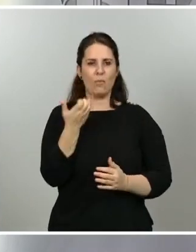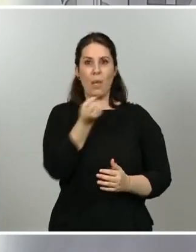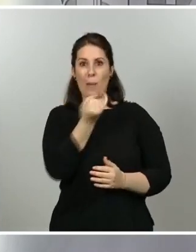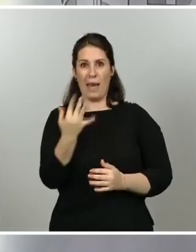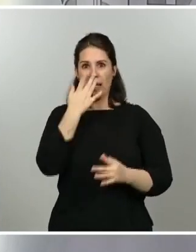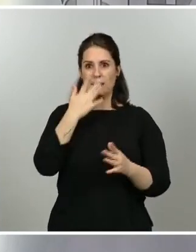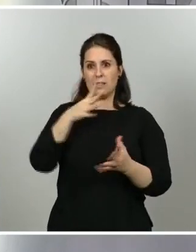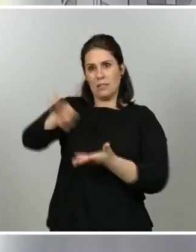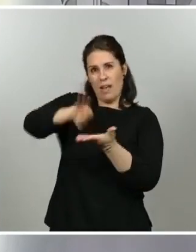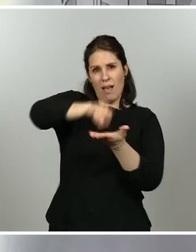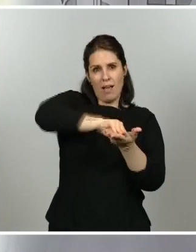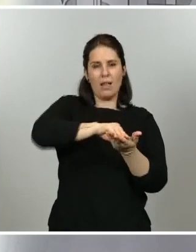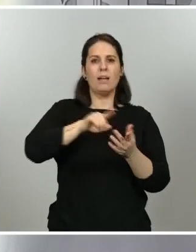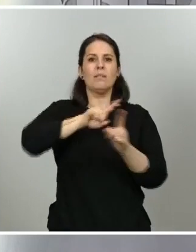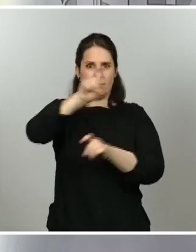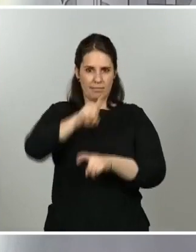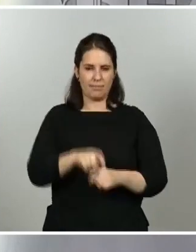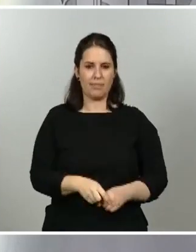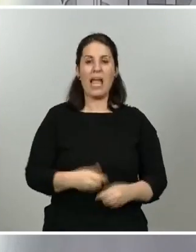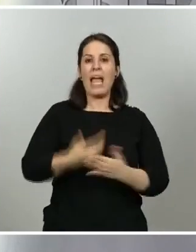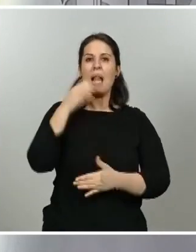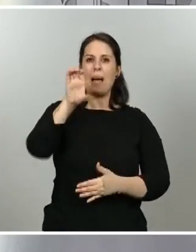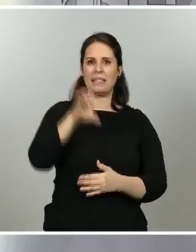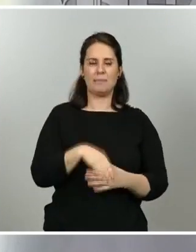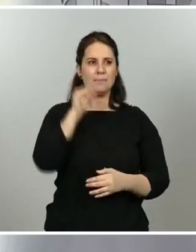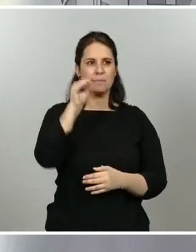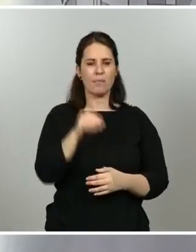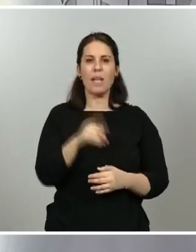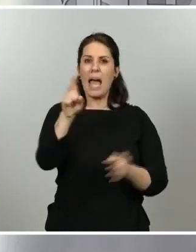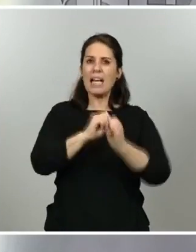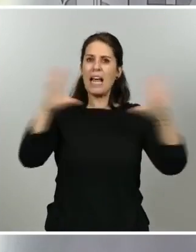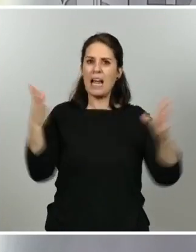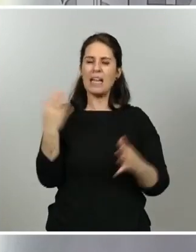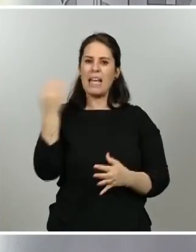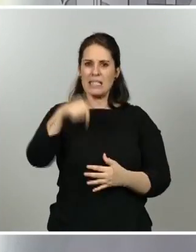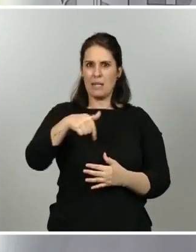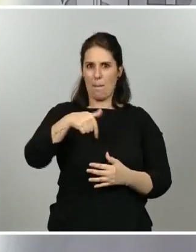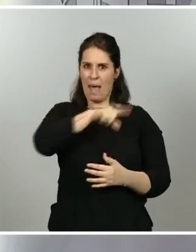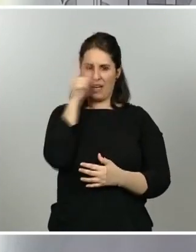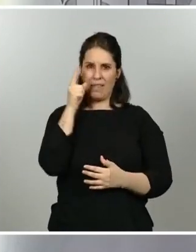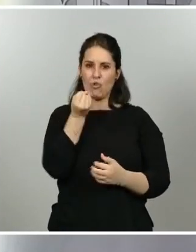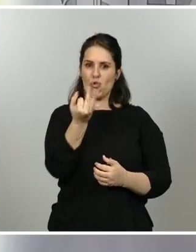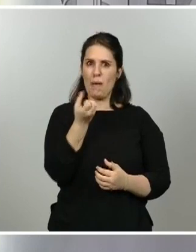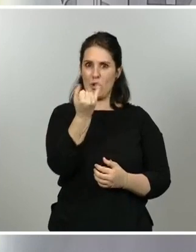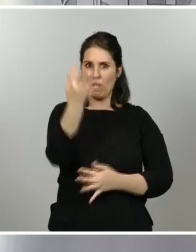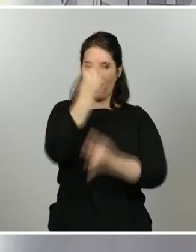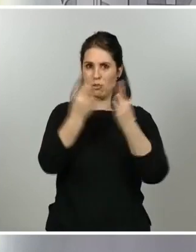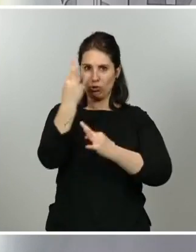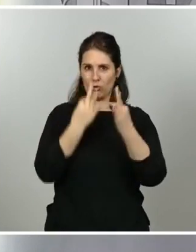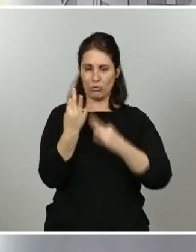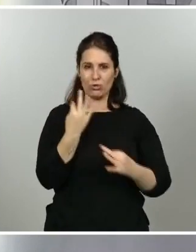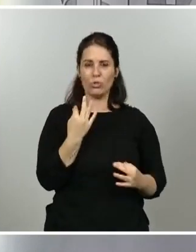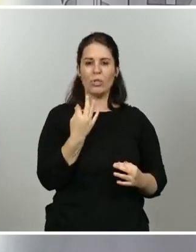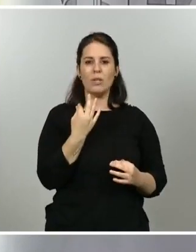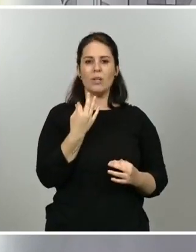y vamos desglosando. El País pregunta, ¿podría aclarar qué ha ocurrido con la serie de Madrid? Los datos que ofrece son también algunas de las